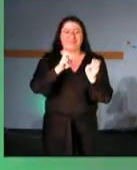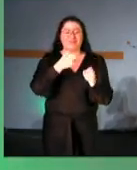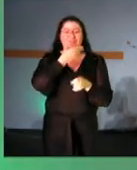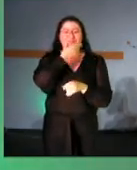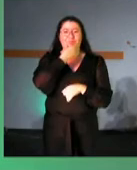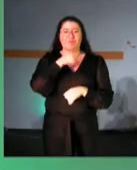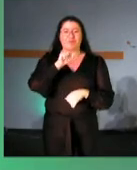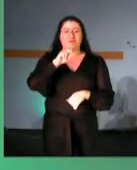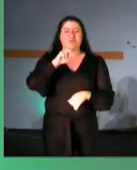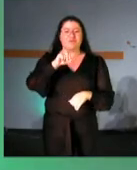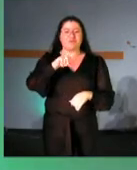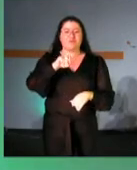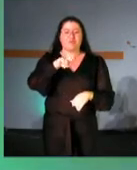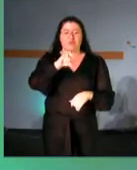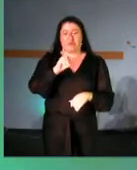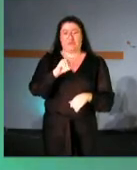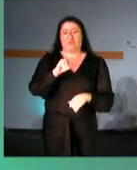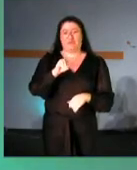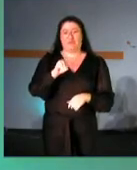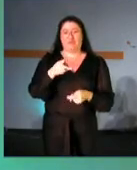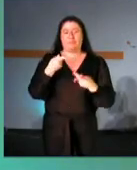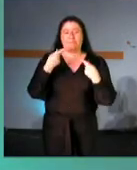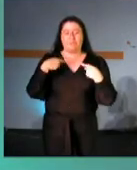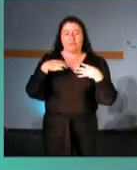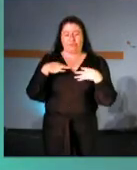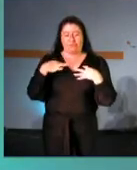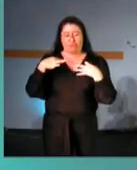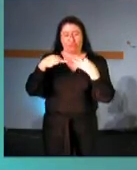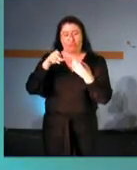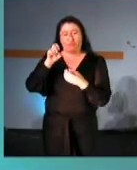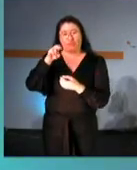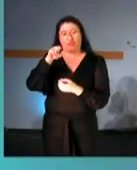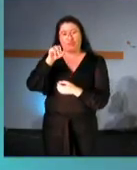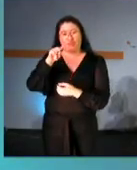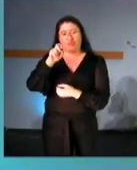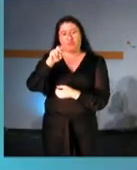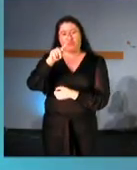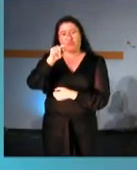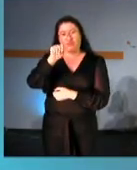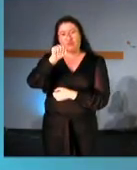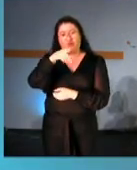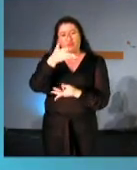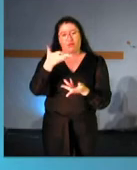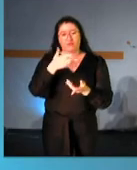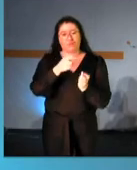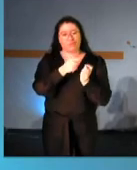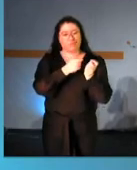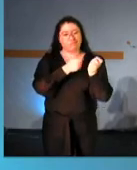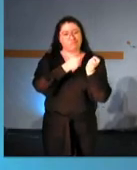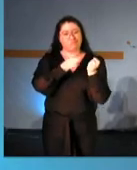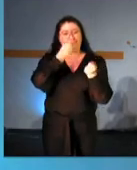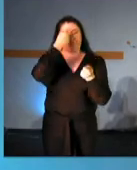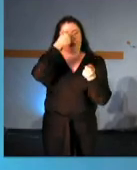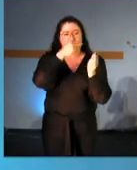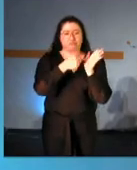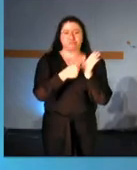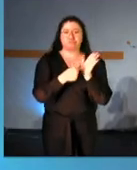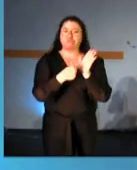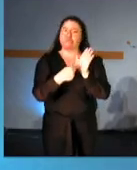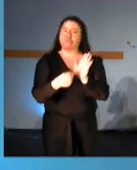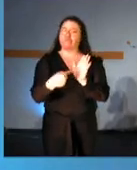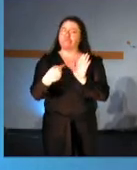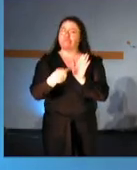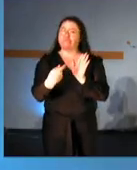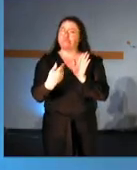los fundadores originarios del Frente Sandinista. Y por eso creemos que no